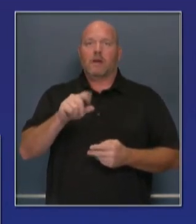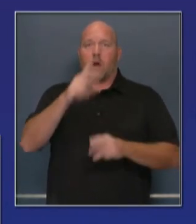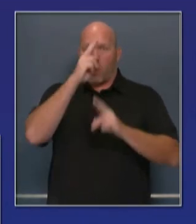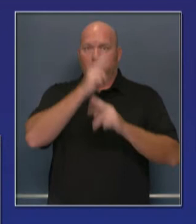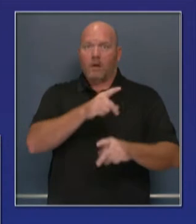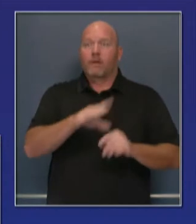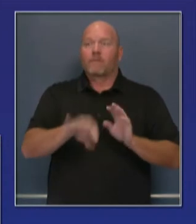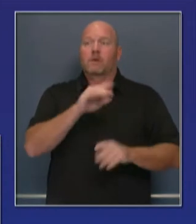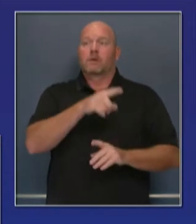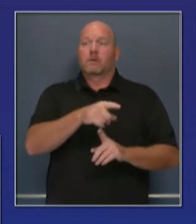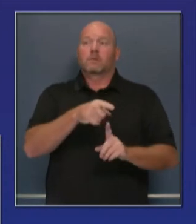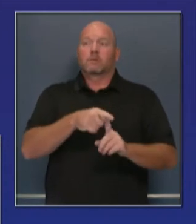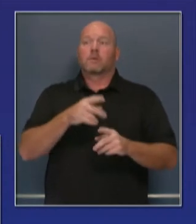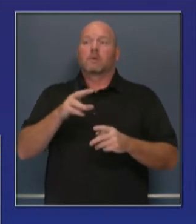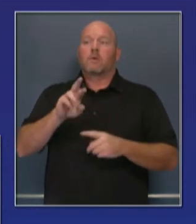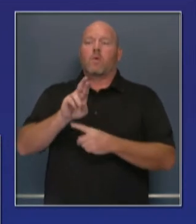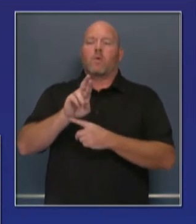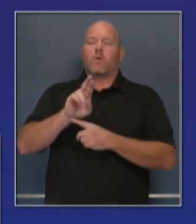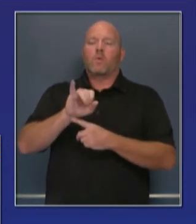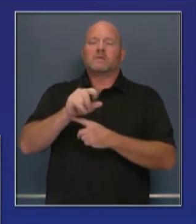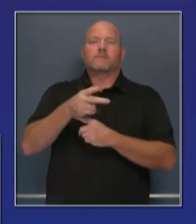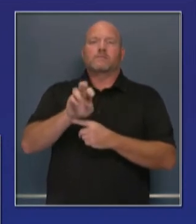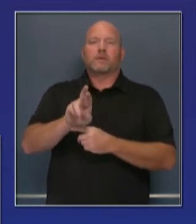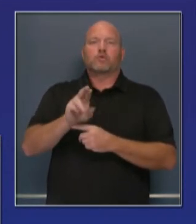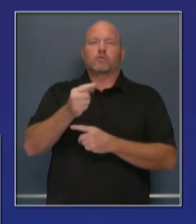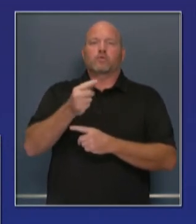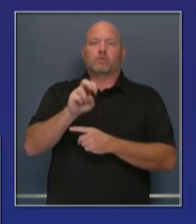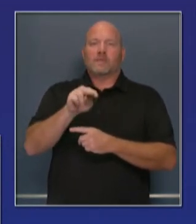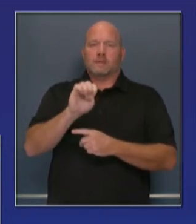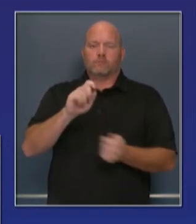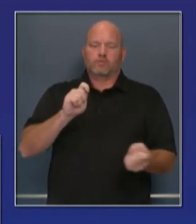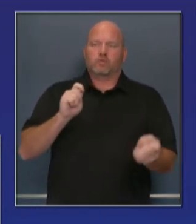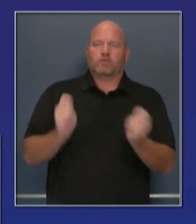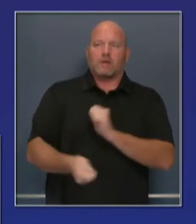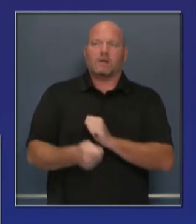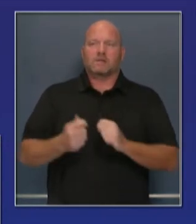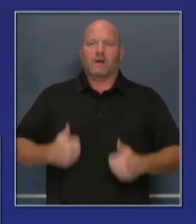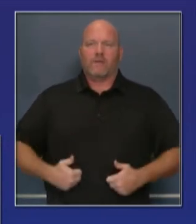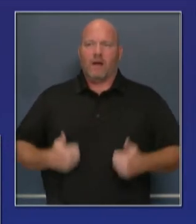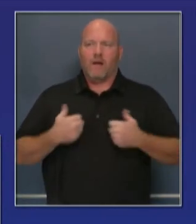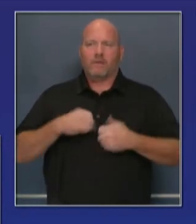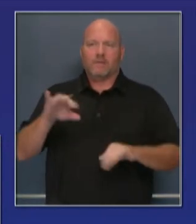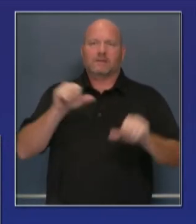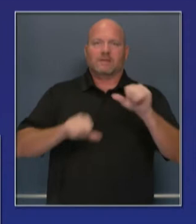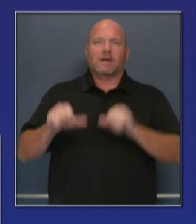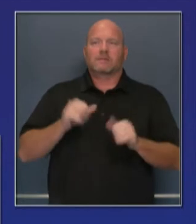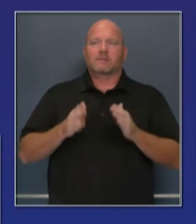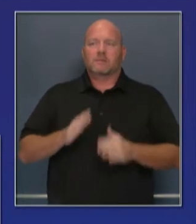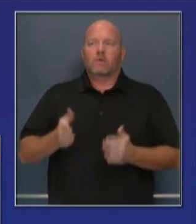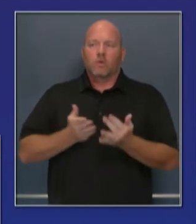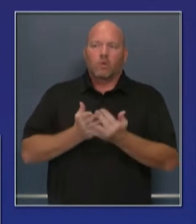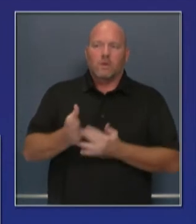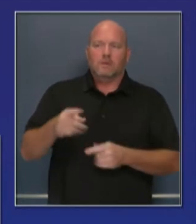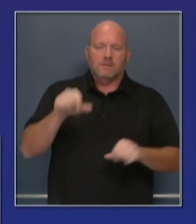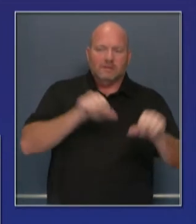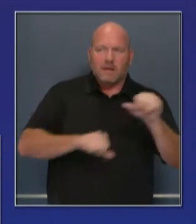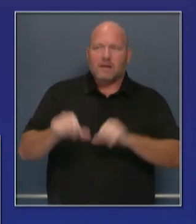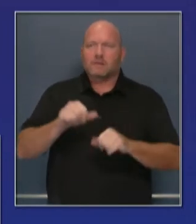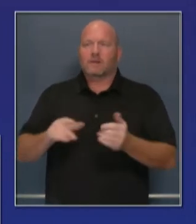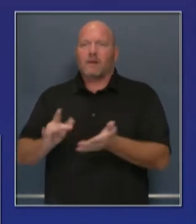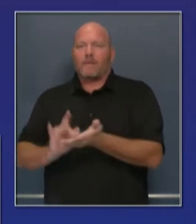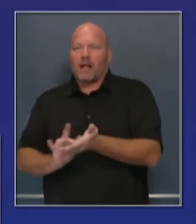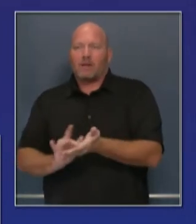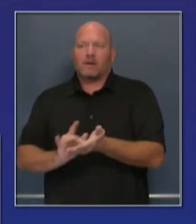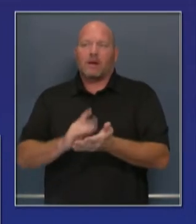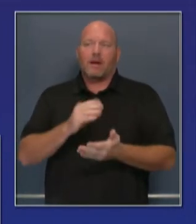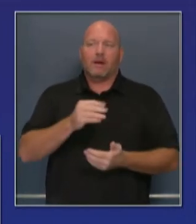su descubrimiento del gen CRISPR, la herramienta para editar genomas que ha alterado y mejorado la